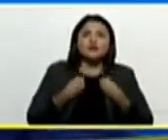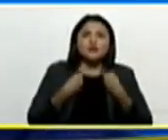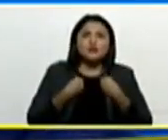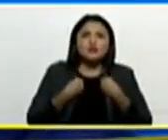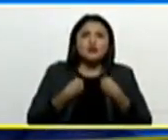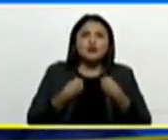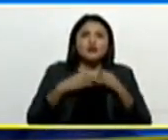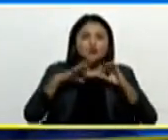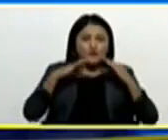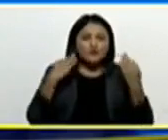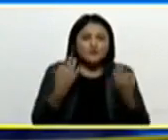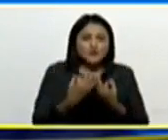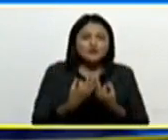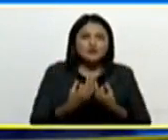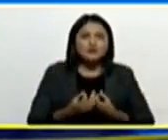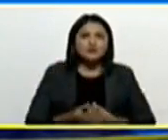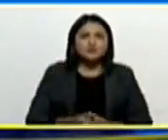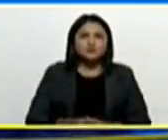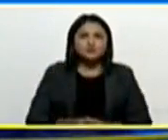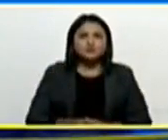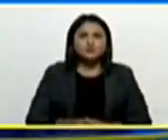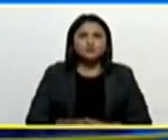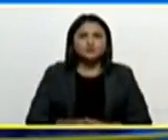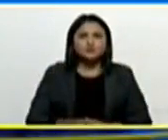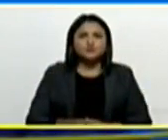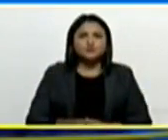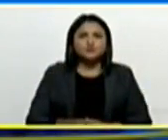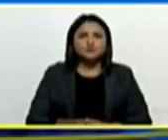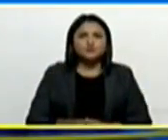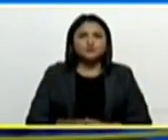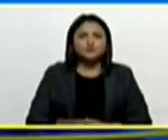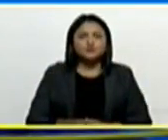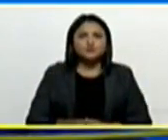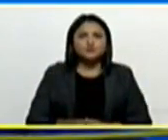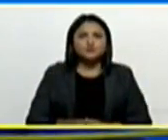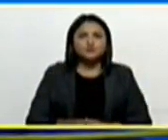familia. Y